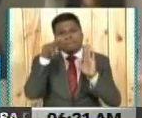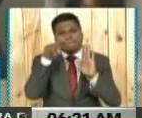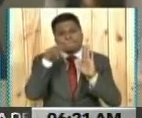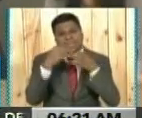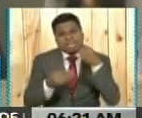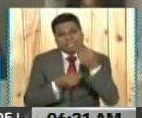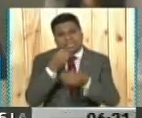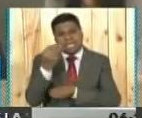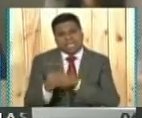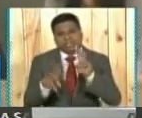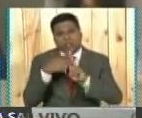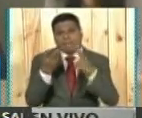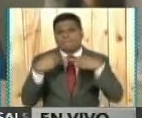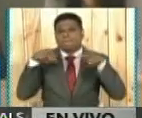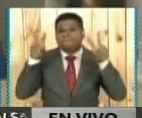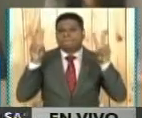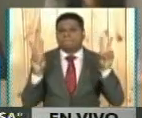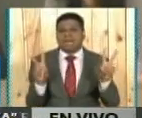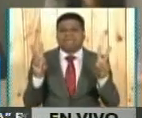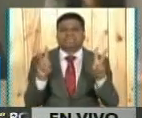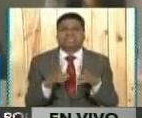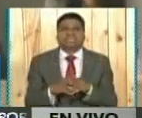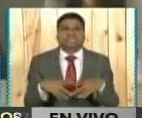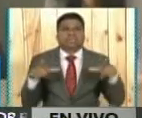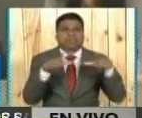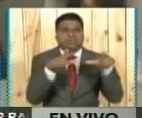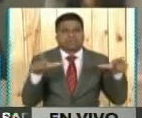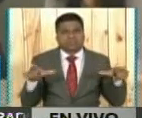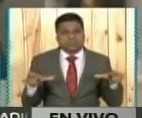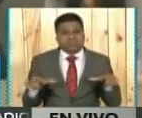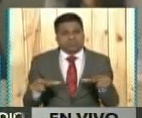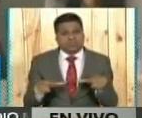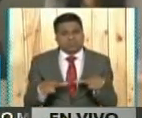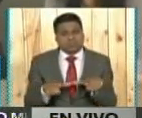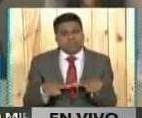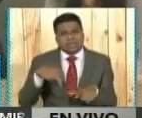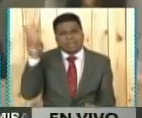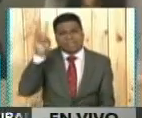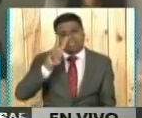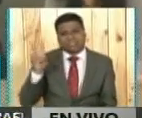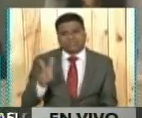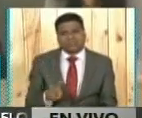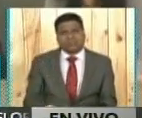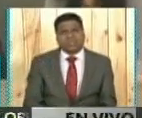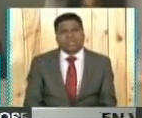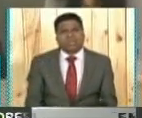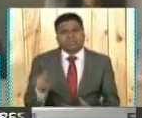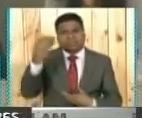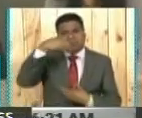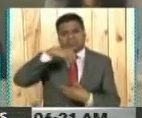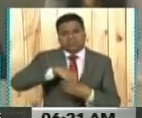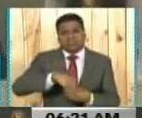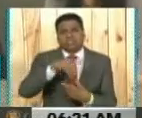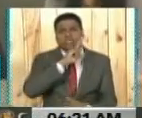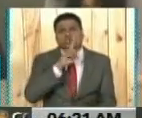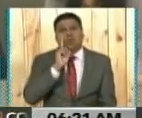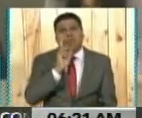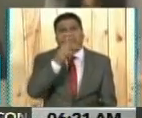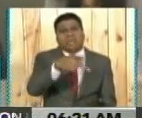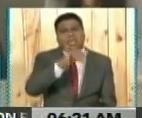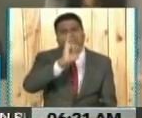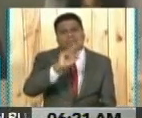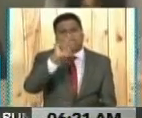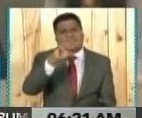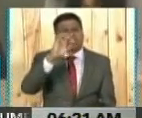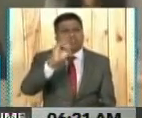de pacificación en la Penitenciaría General de Venezuela e internado judicial Los Pinos, ambos ubicados en el